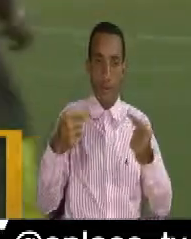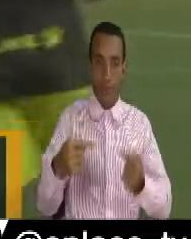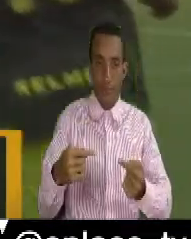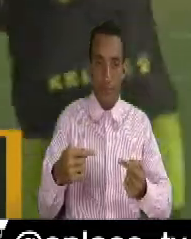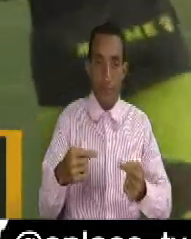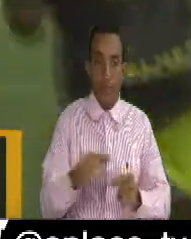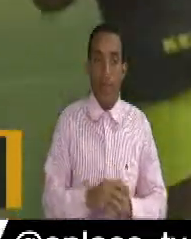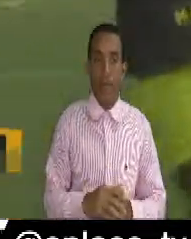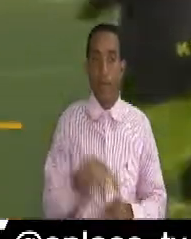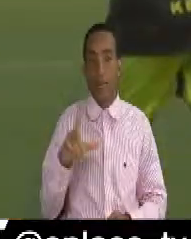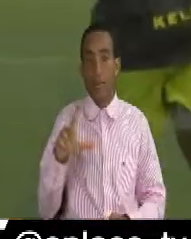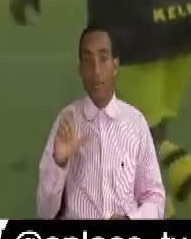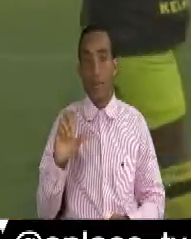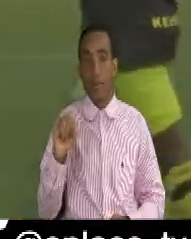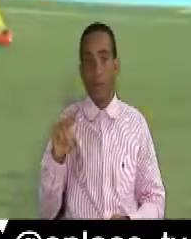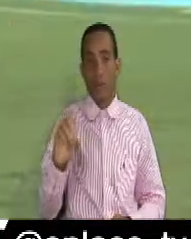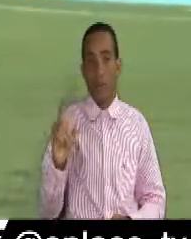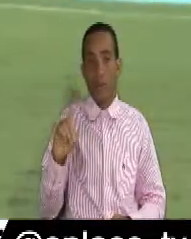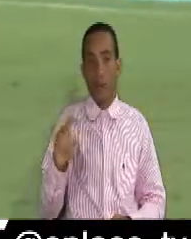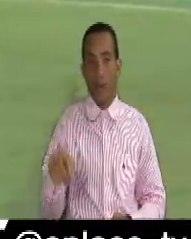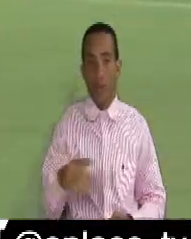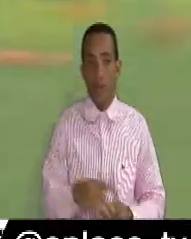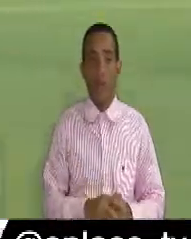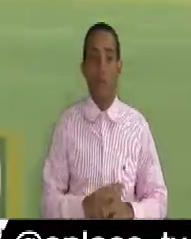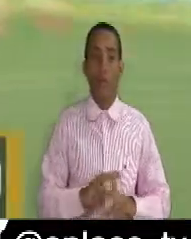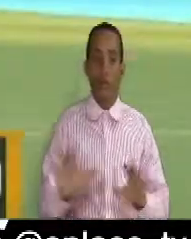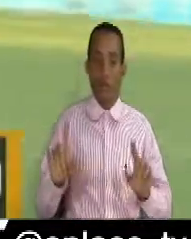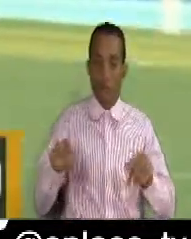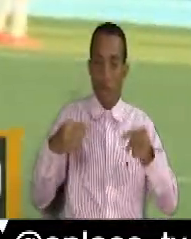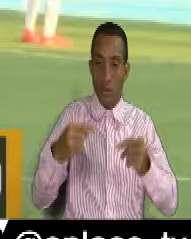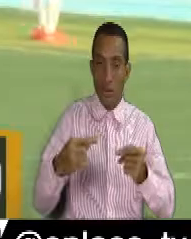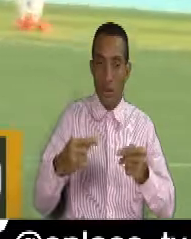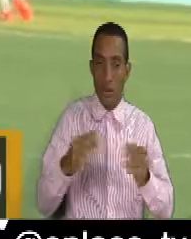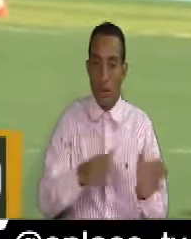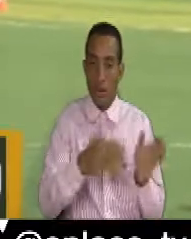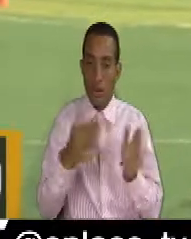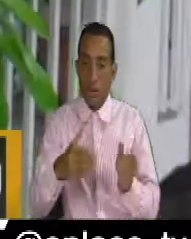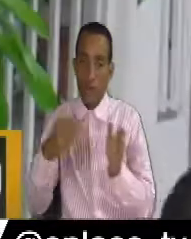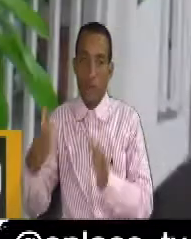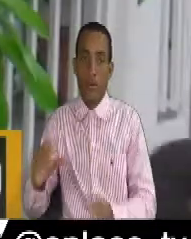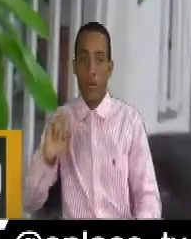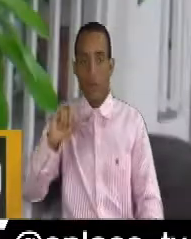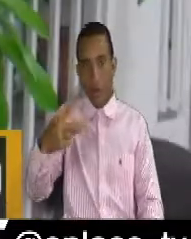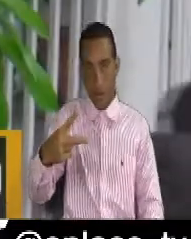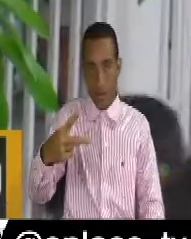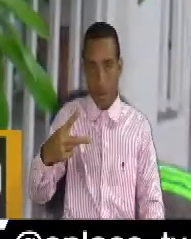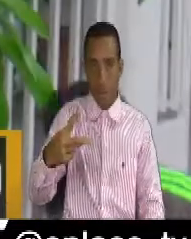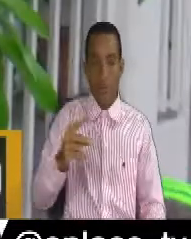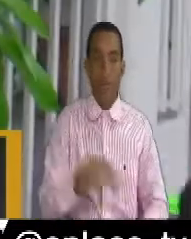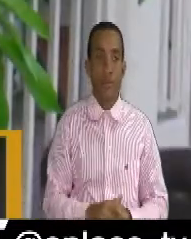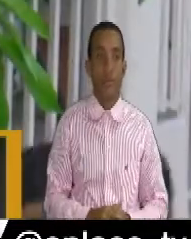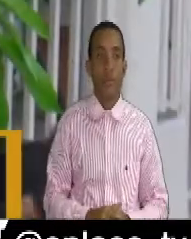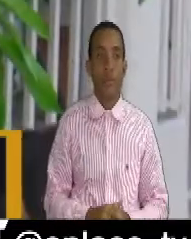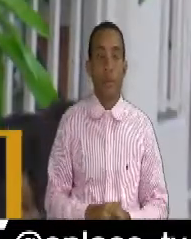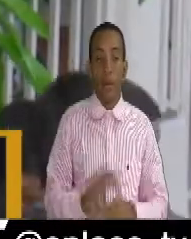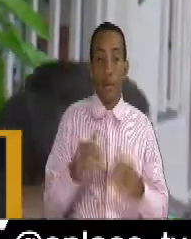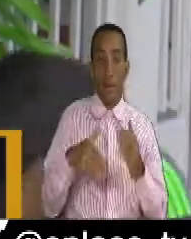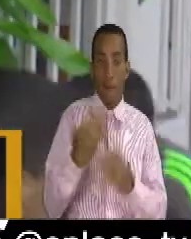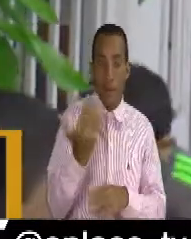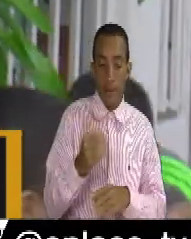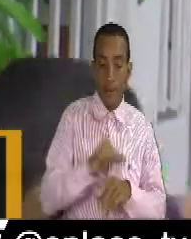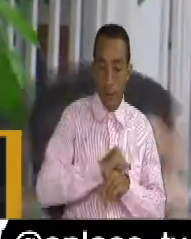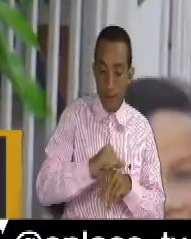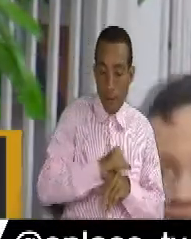a Leones de Río Negro en la segunda fase de la Supercopa Juvenil de Fútbol. A partir de esta semana iniciamos los entrenamientos para